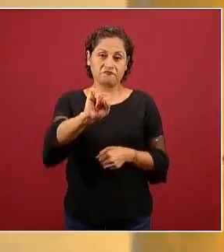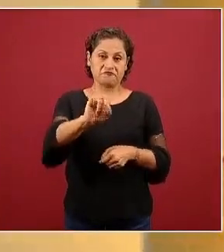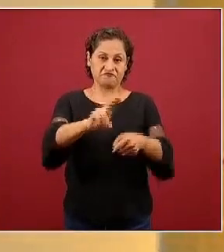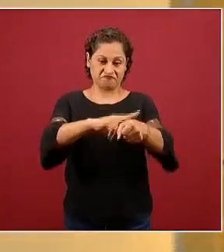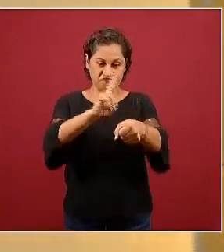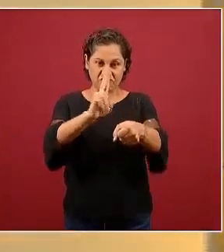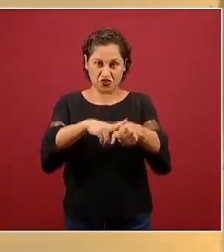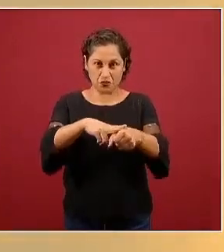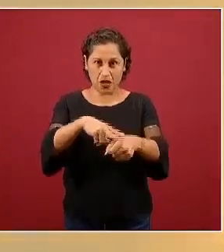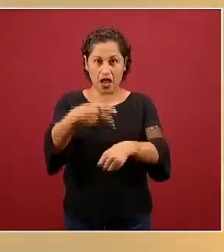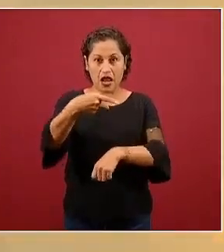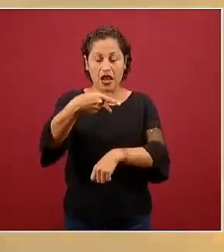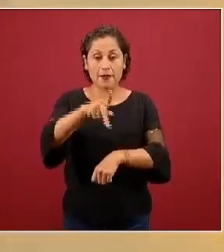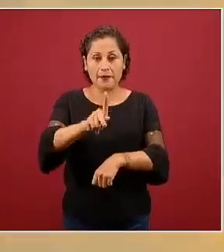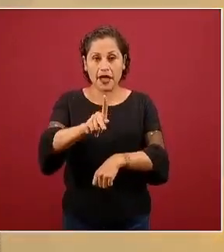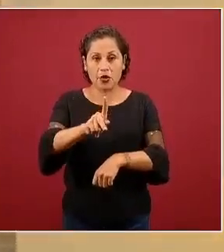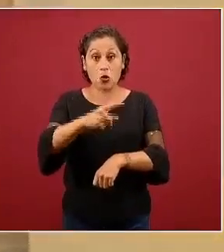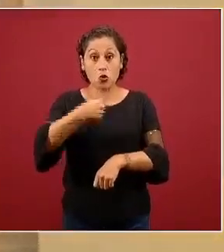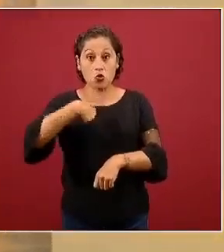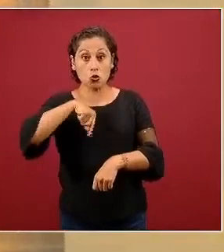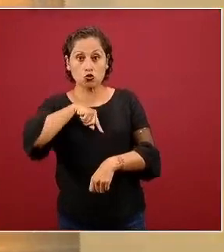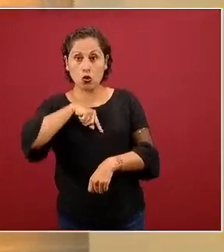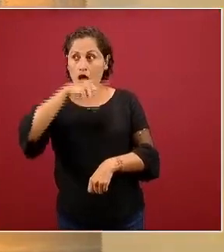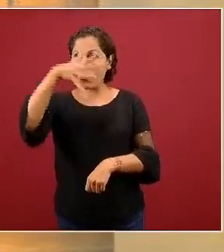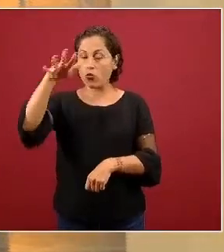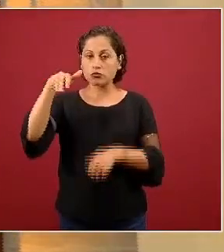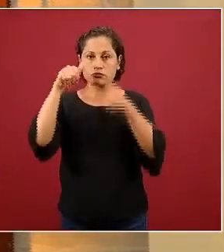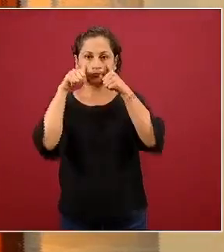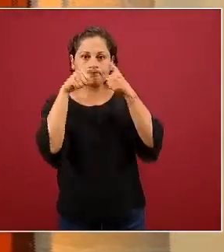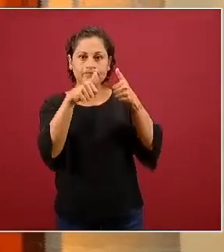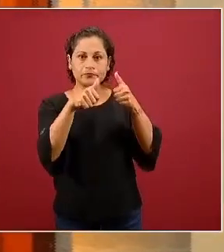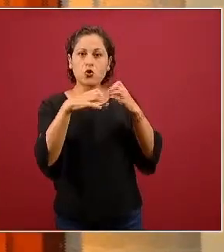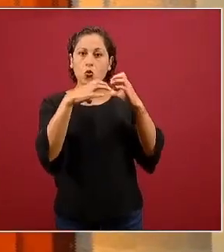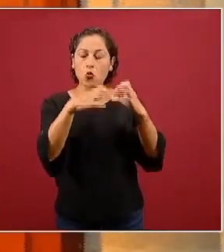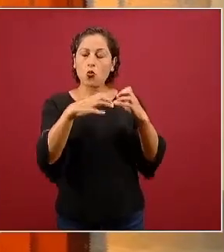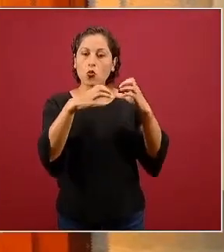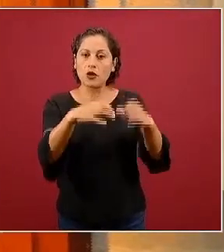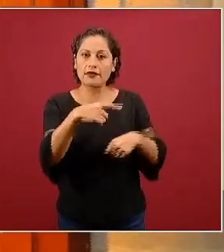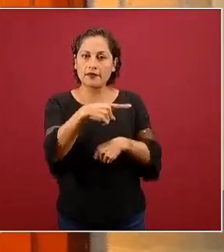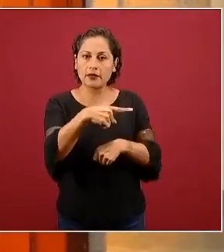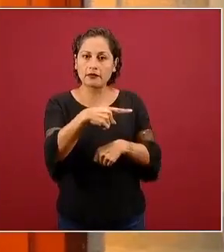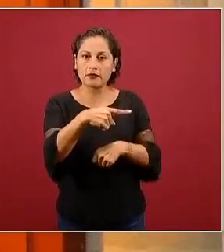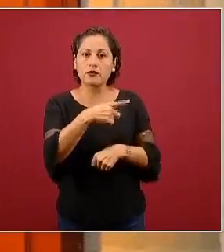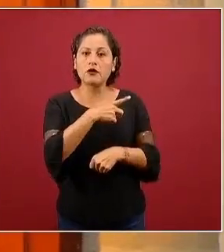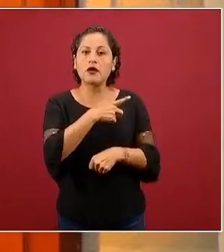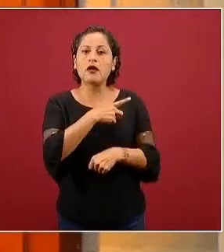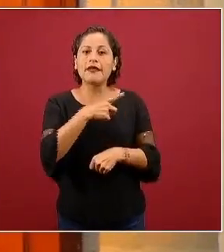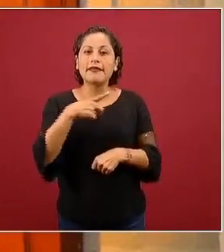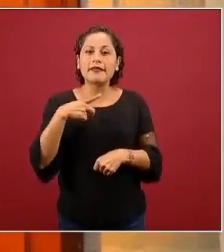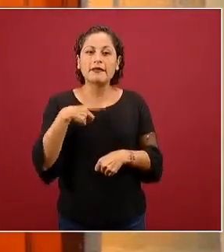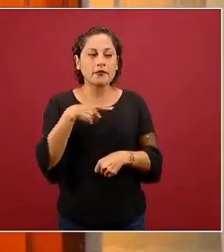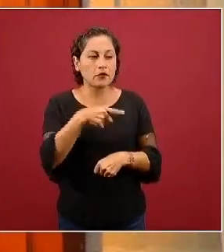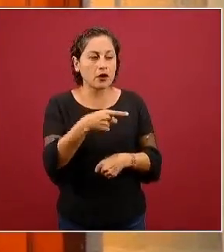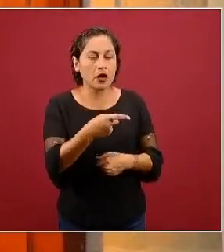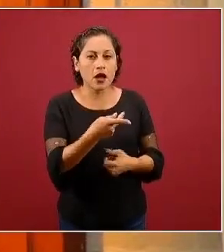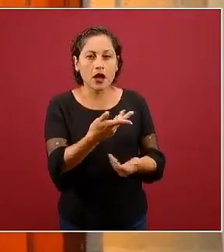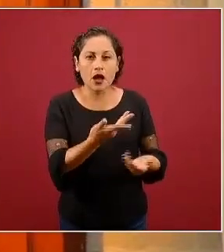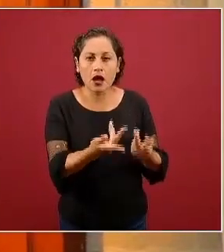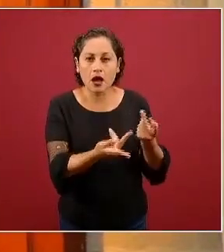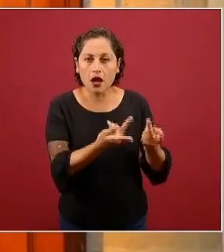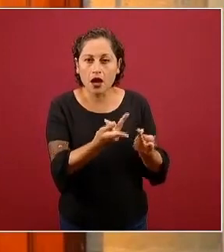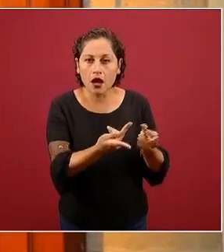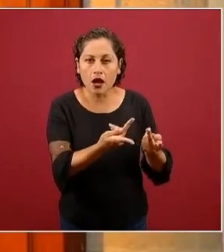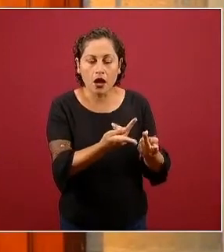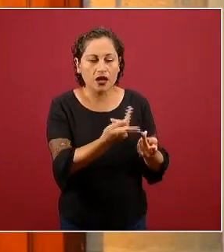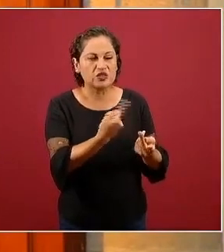debemos de observarlas, comprenderlas, ser empáticos con lo que están sintiendo. Muchas veces los